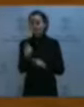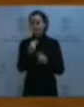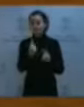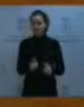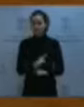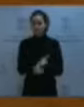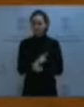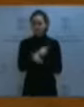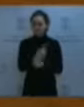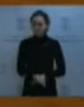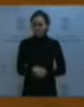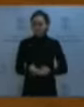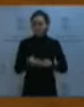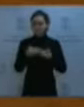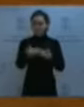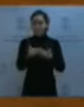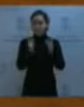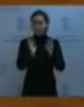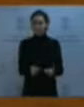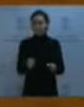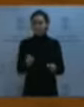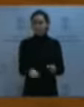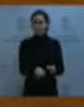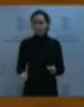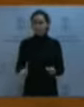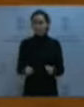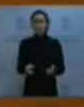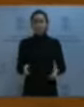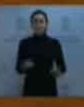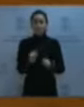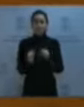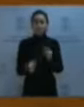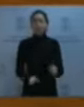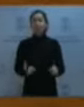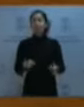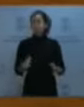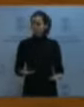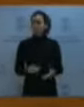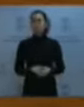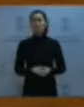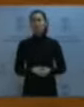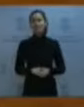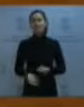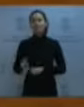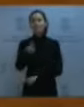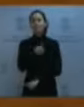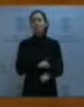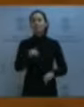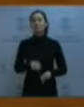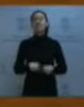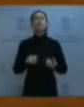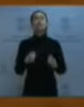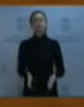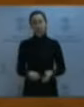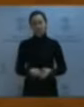prórroga presupuestaria saldría igual, ¿no?, esa oferta de empleo. Porque el problema que tenemos aquí es que nosotros